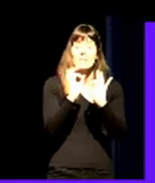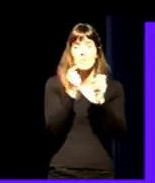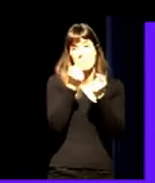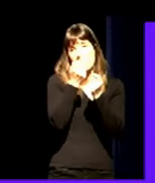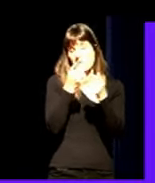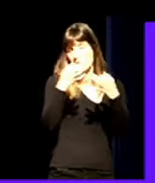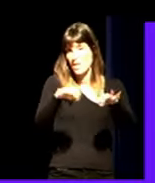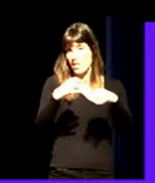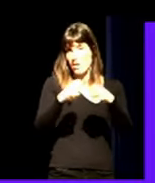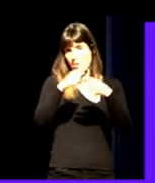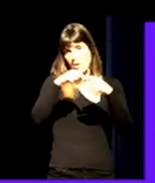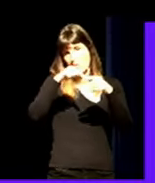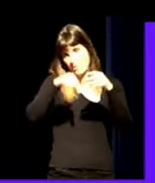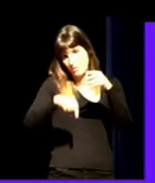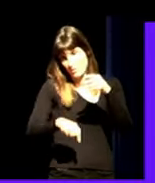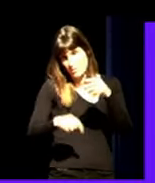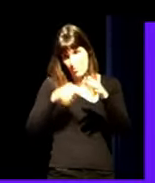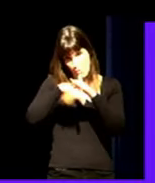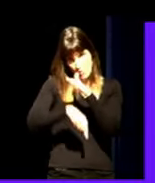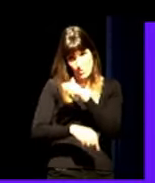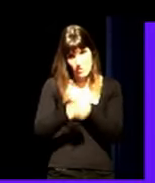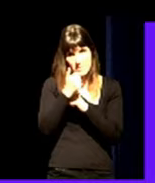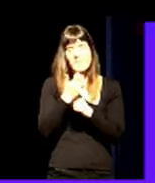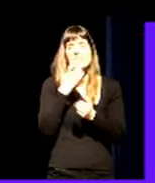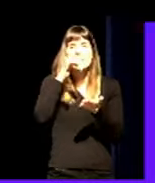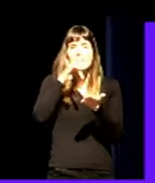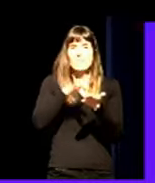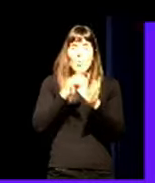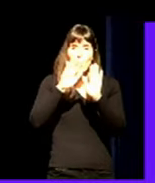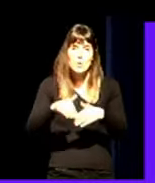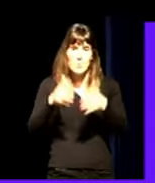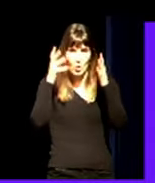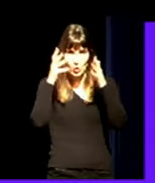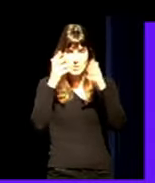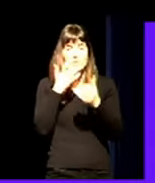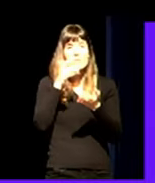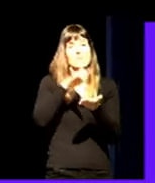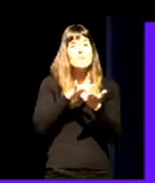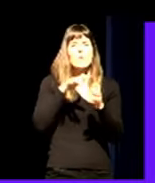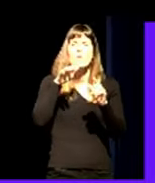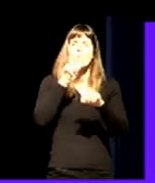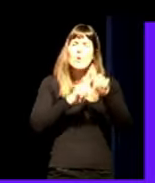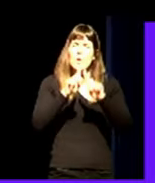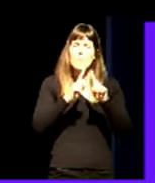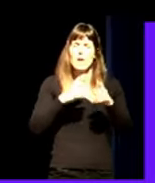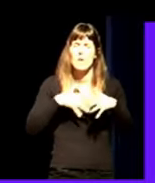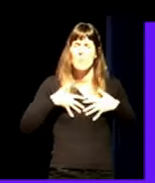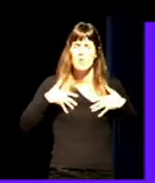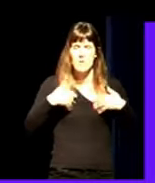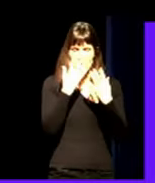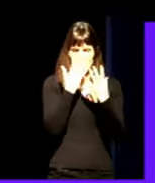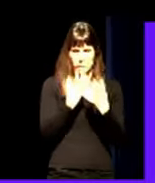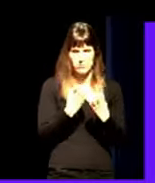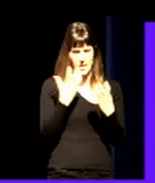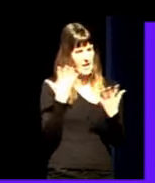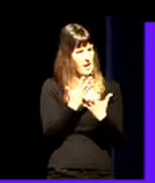Y por último, el consejo, ¿no? Ante problemas emocionales serios, también pensaréis, los alumnos